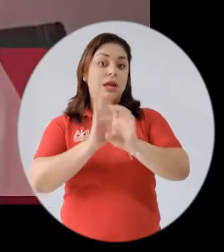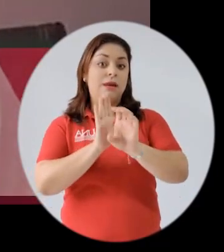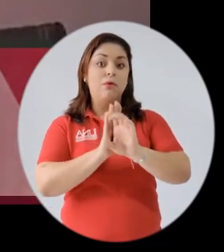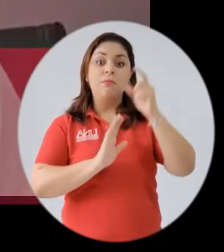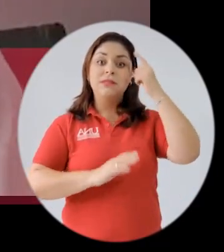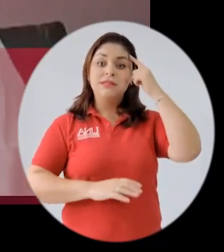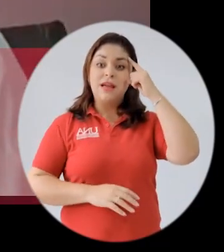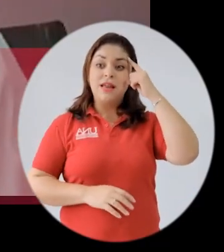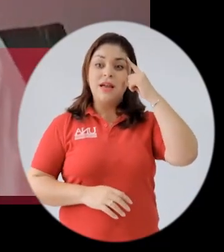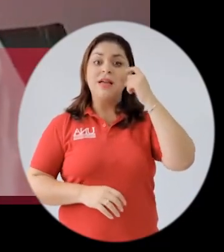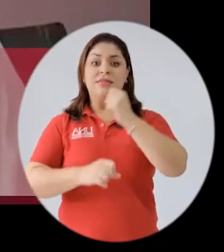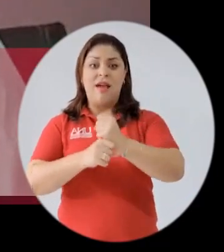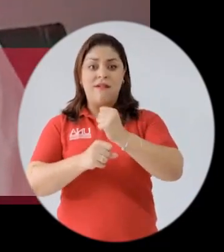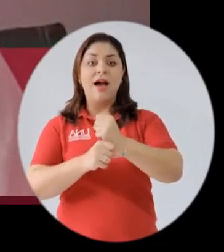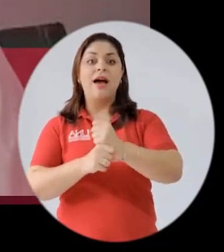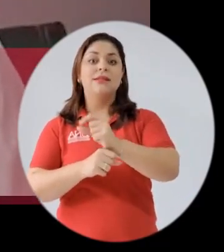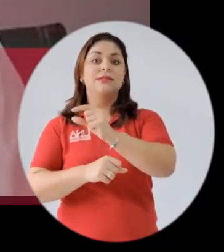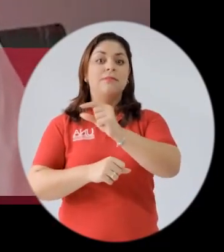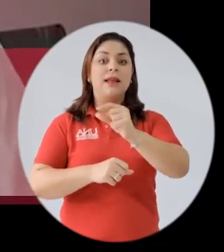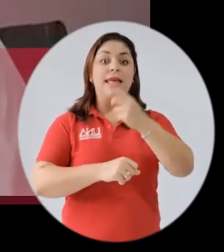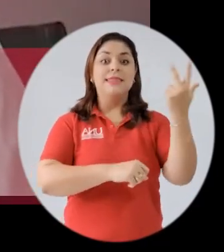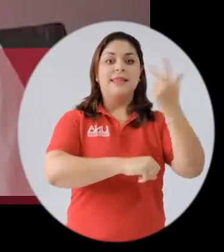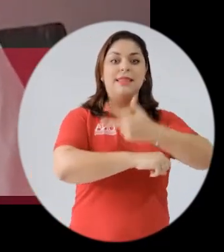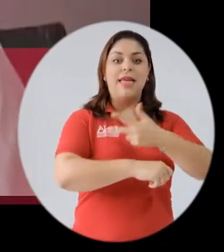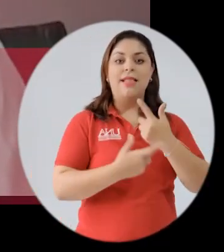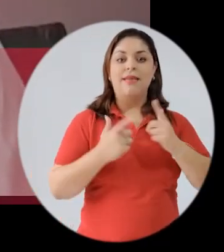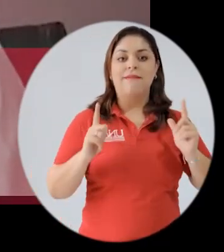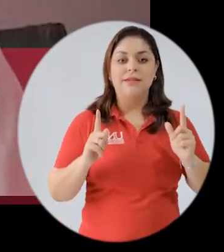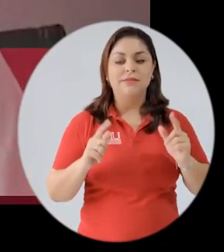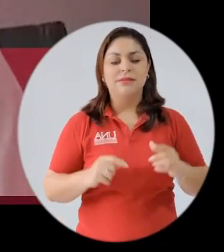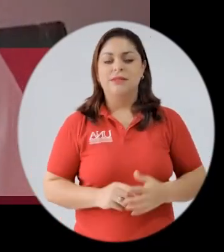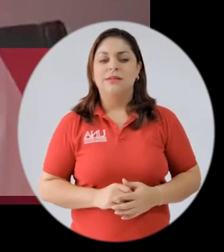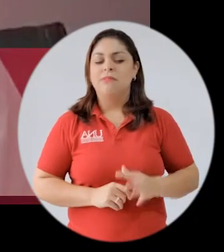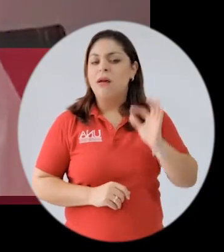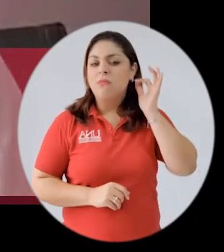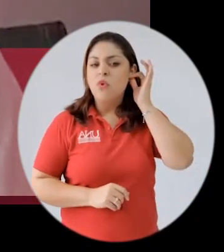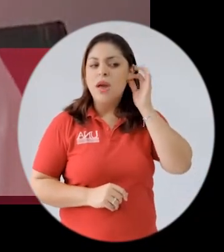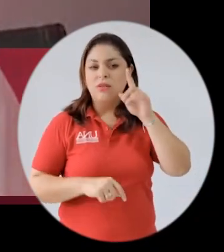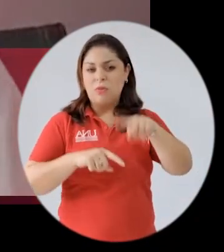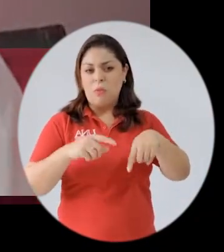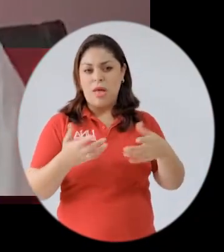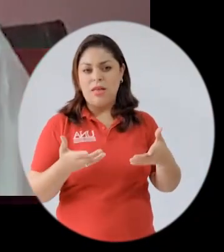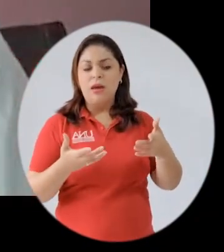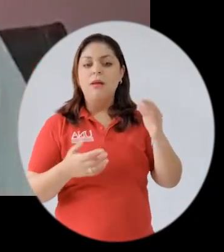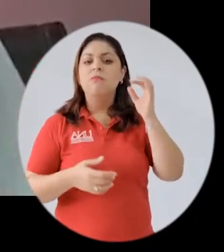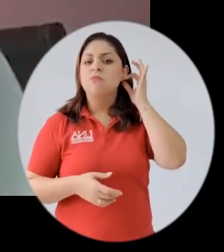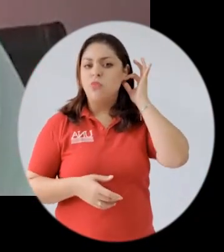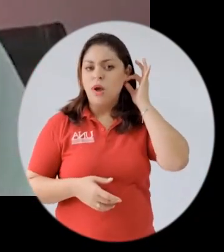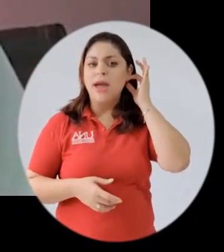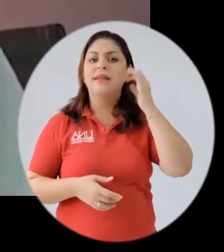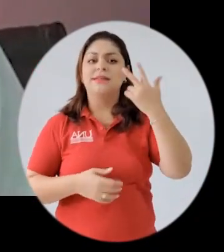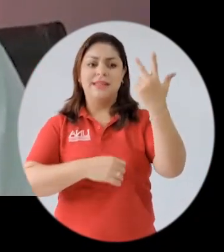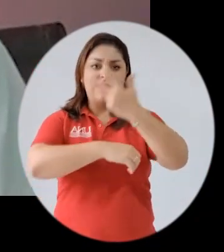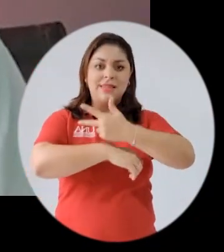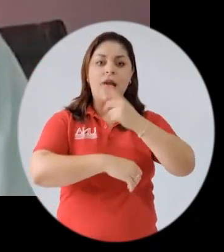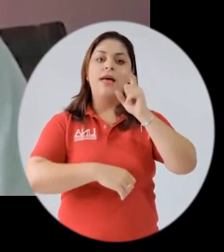muchos más que usted puede consultar en el sitio del INEC para generar políticas públicas que generen el cambio que necesitamos y